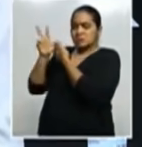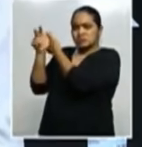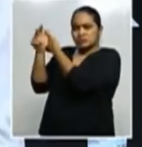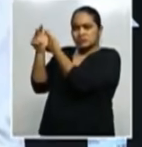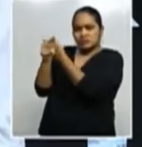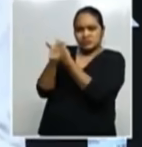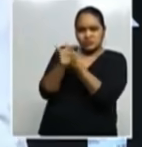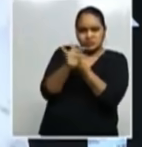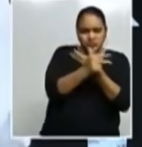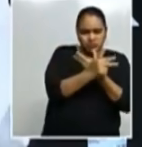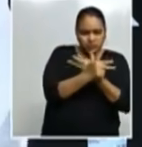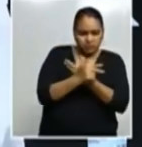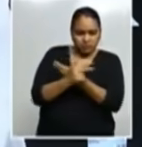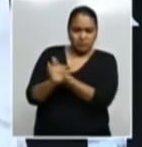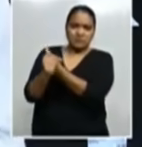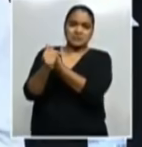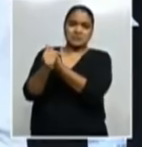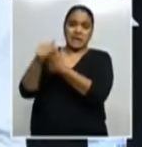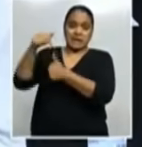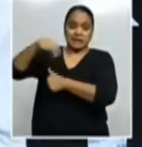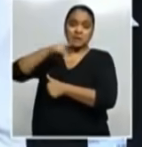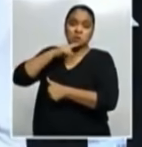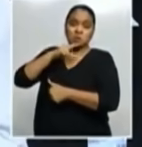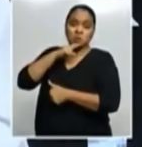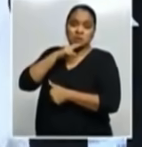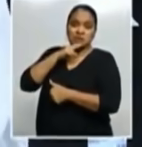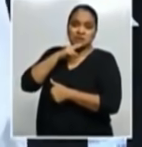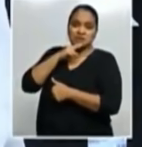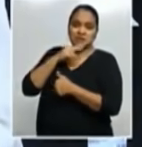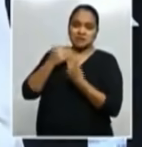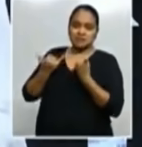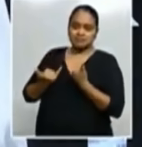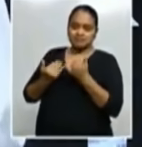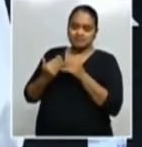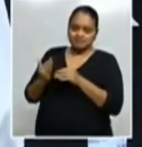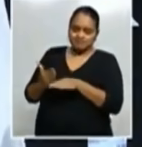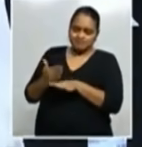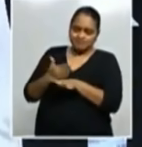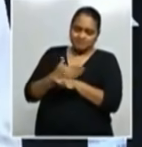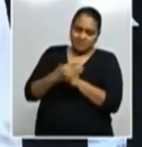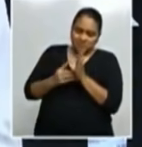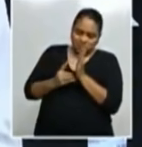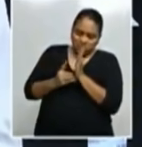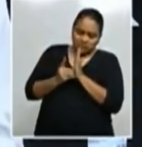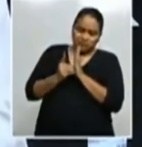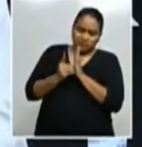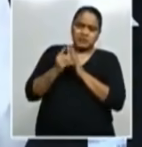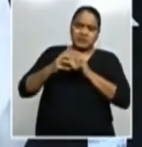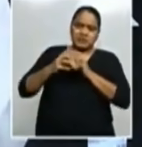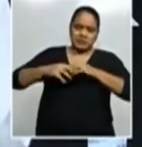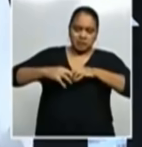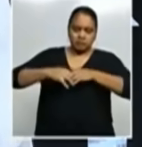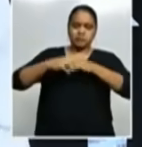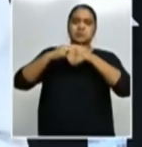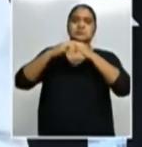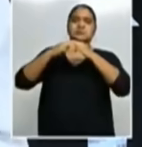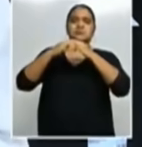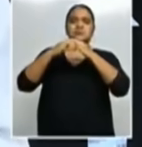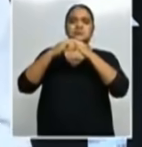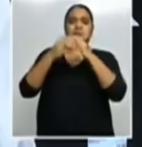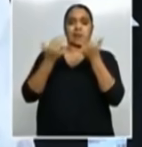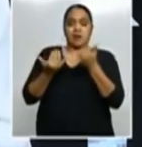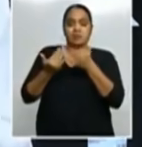excepción. Vamos a salir de esta, pero vamos a hacerlo con una nueva mentalidad. Debemos de